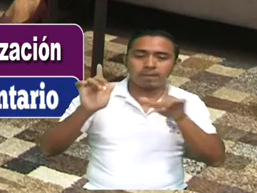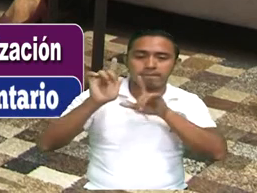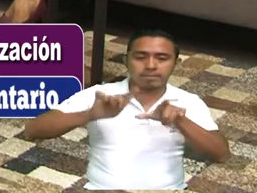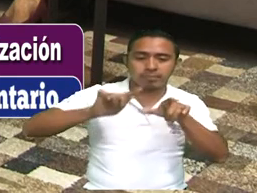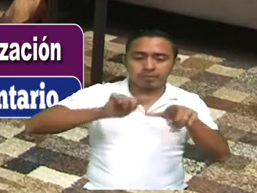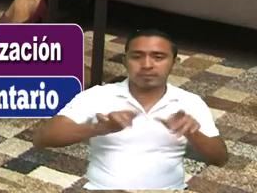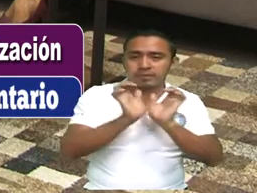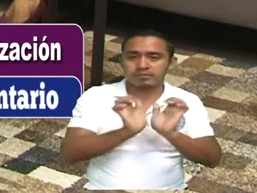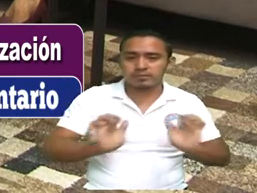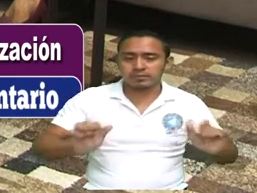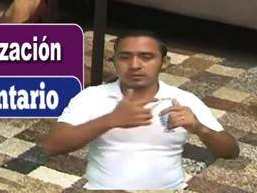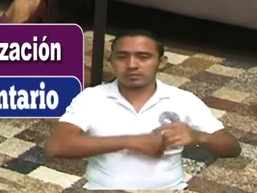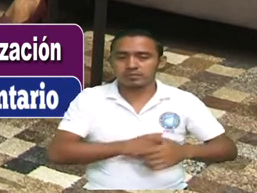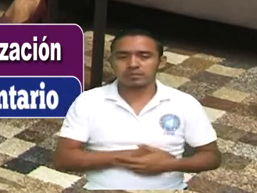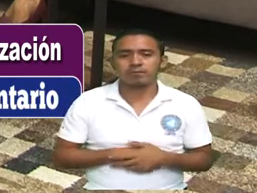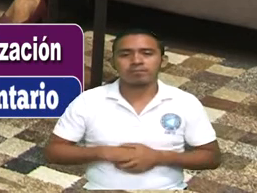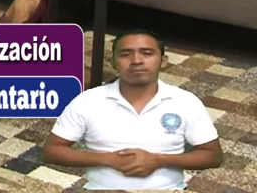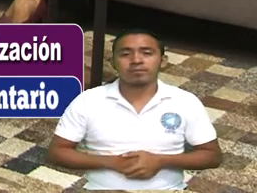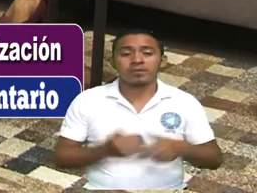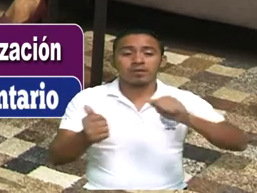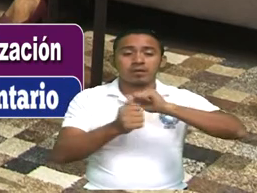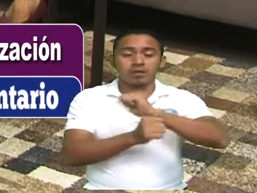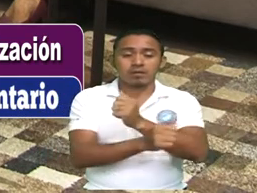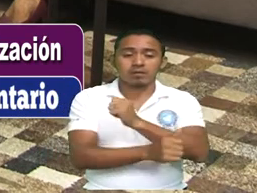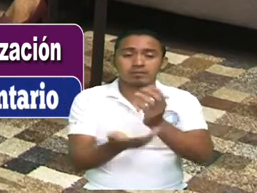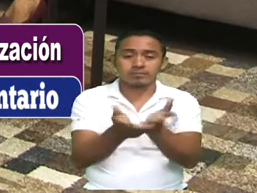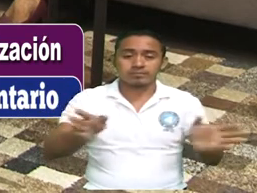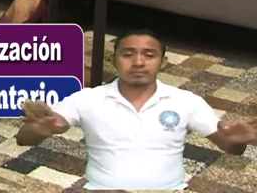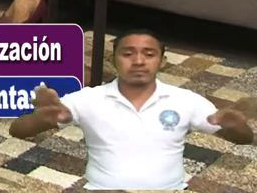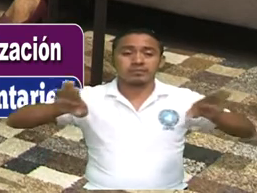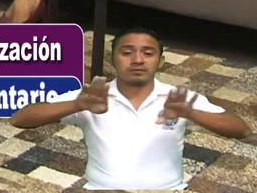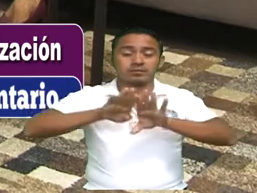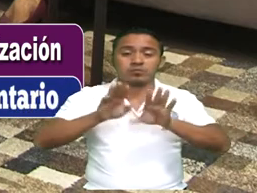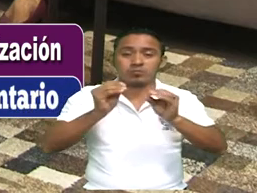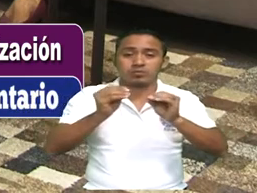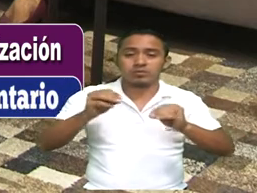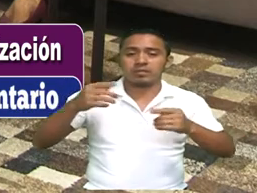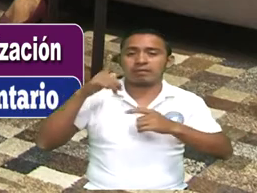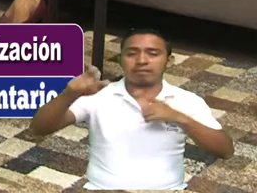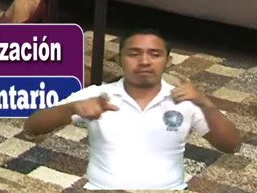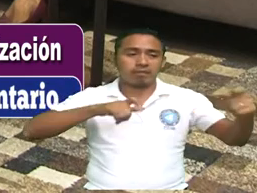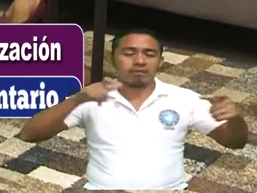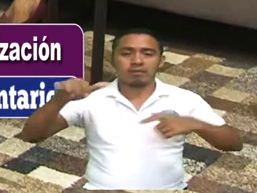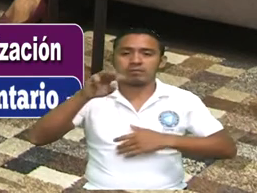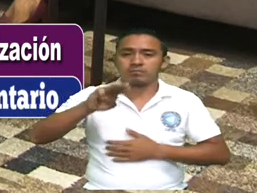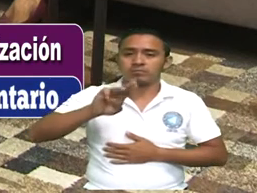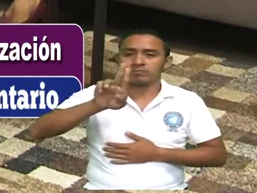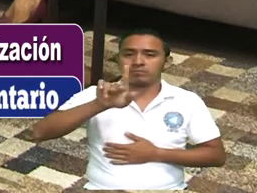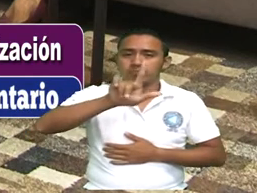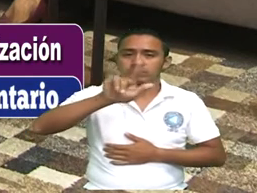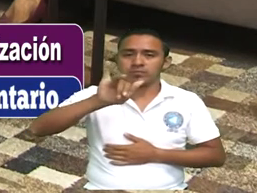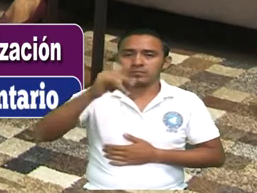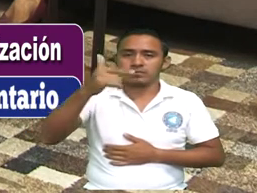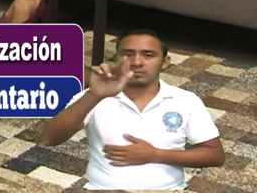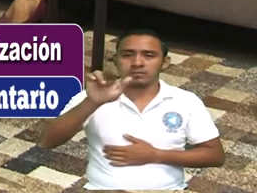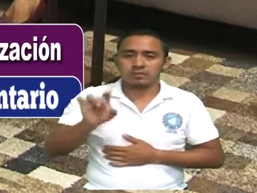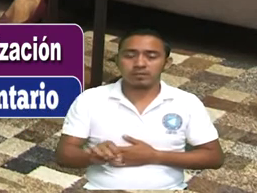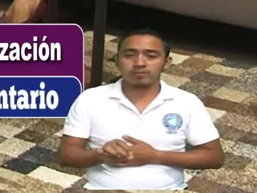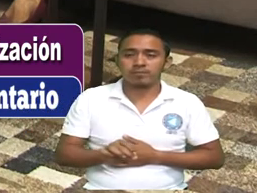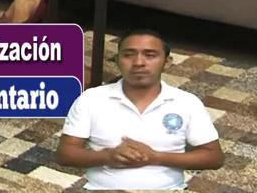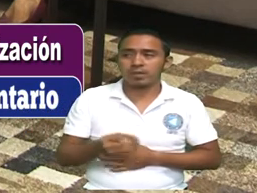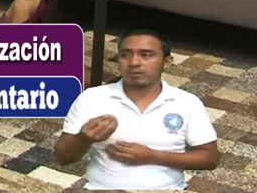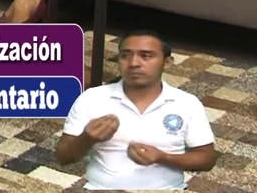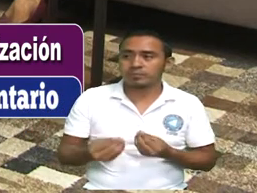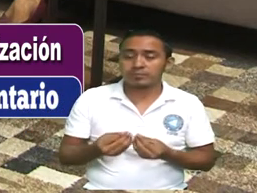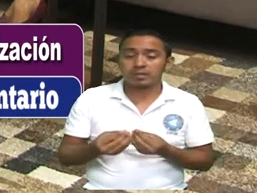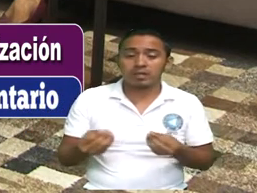escuela, atender, uh-huh, en aulas multigrado a las zonas rurales especialmente, que es donde no hay muchos niños en un grado, entonces